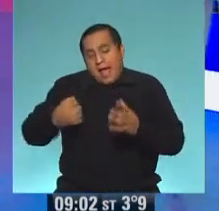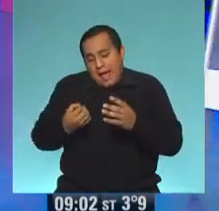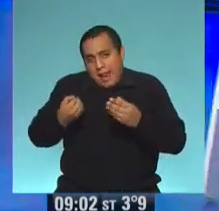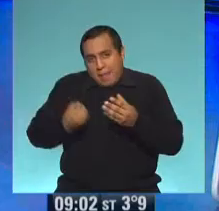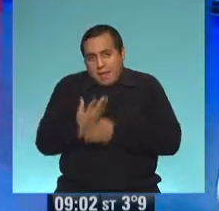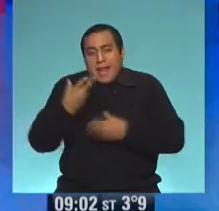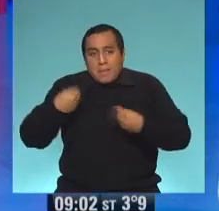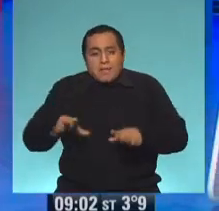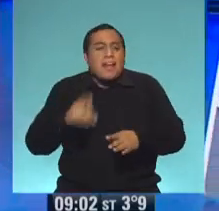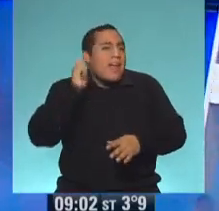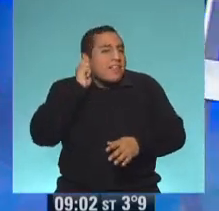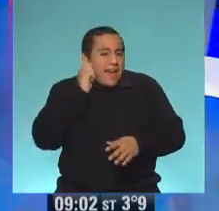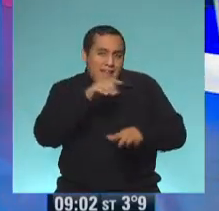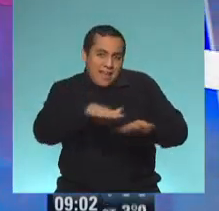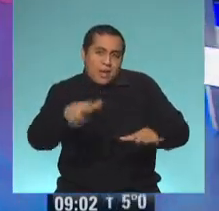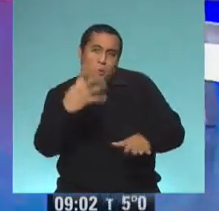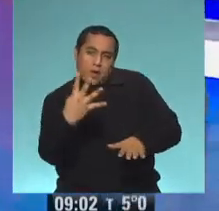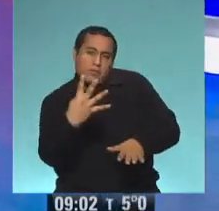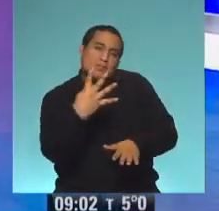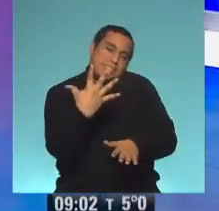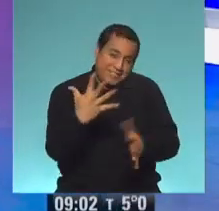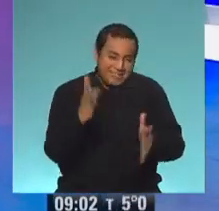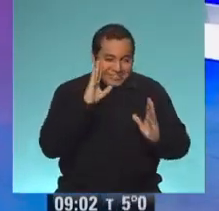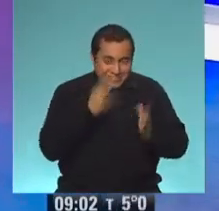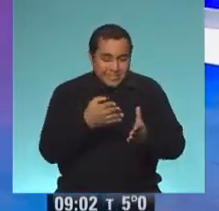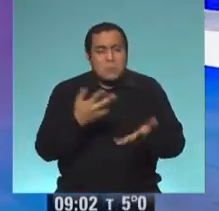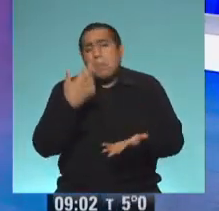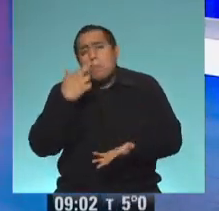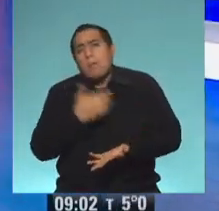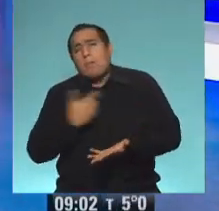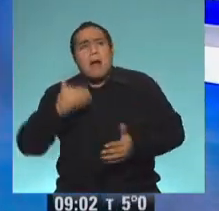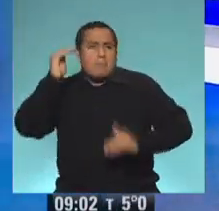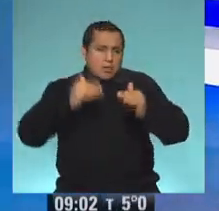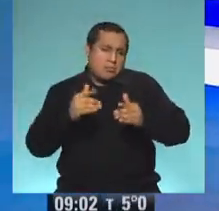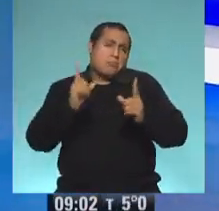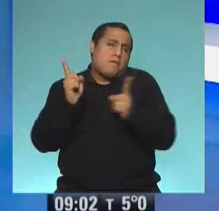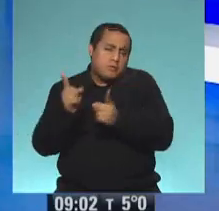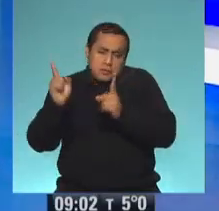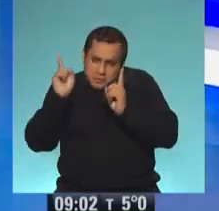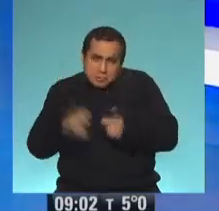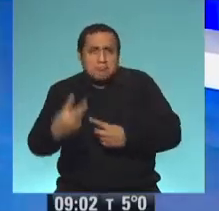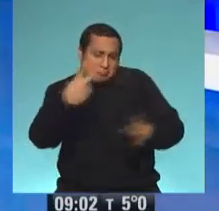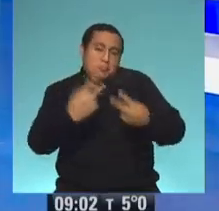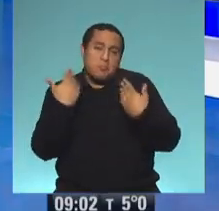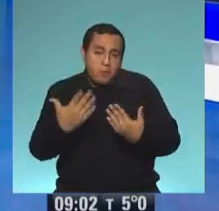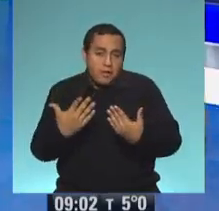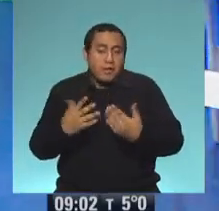los chicos de 4 y 5 y también para los grandotes, para los papás, la mamá, para todos los docentes, todos los que están del otro lado.